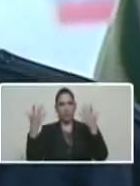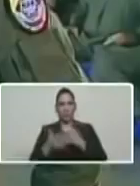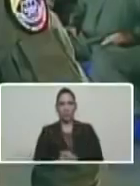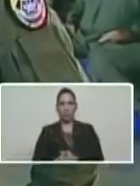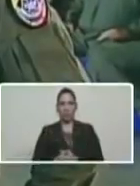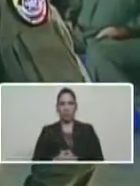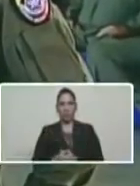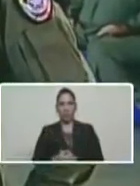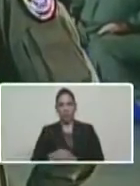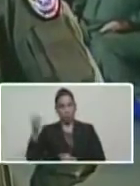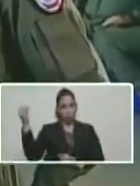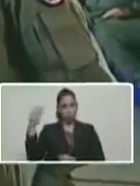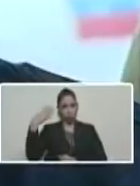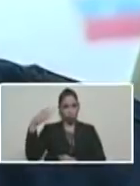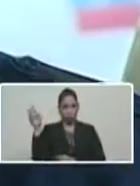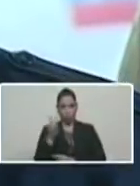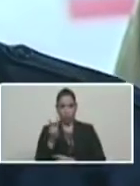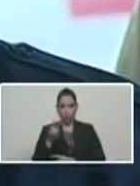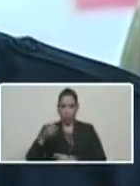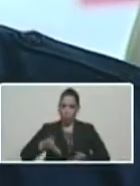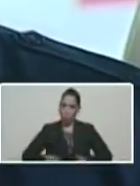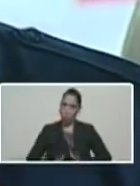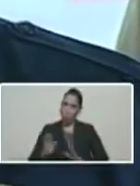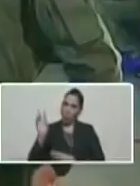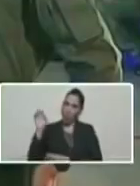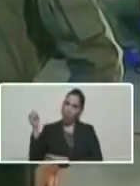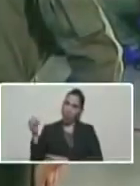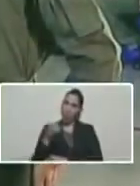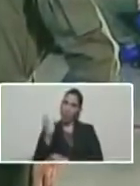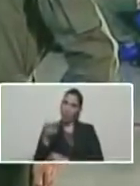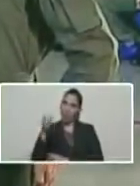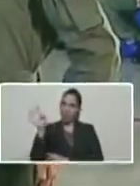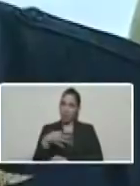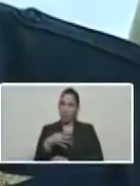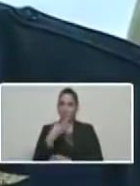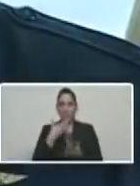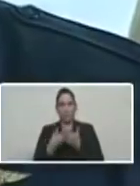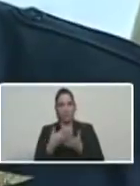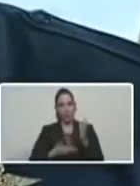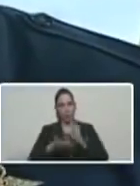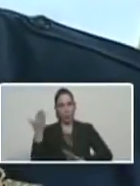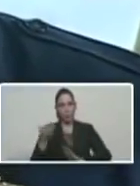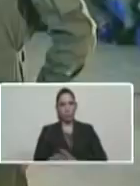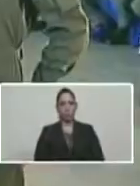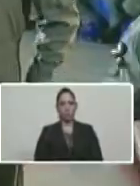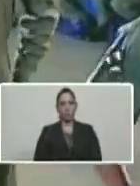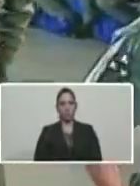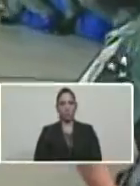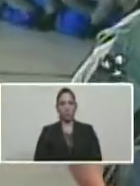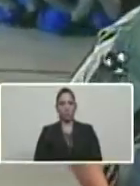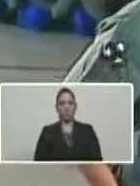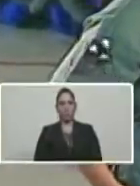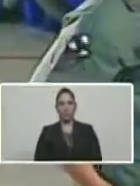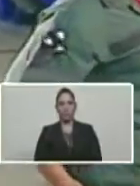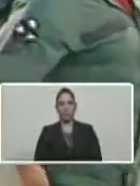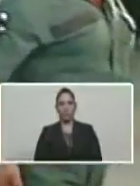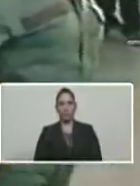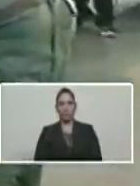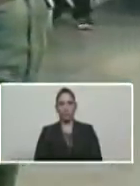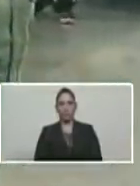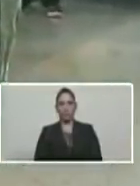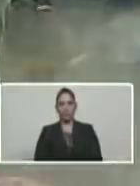sol de Venezuela nace en el Esequibo. Nace en el Esequibo. Permiso, mi comandante en jefe, para retirarme. Muy bien. Alaís, Kerr.